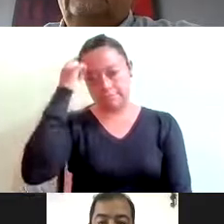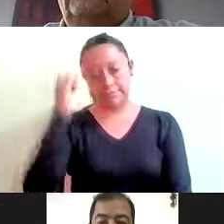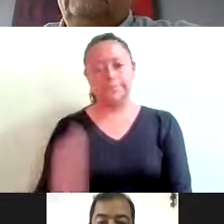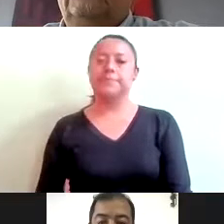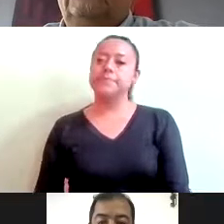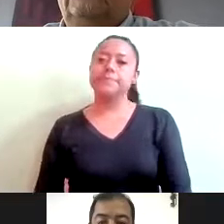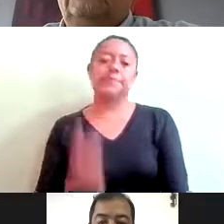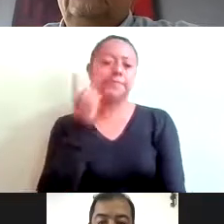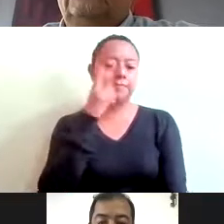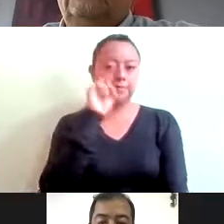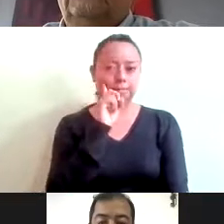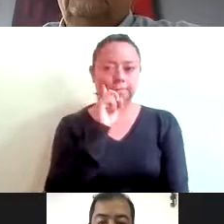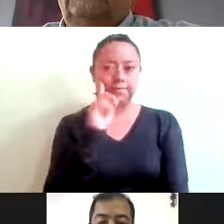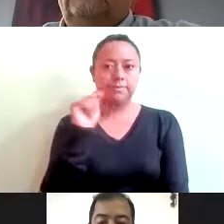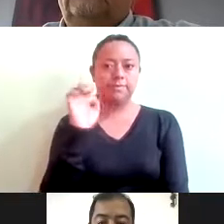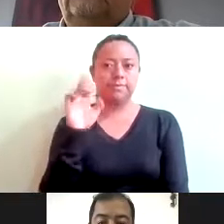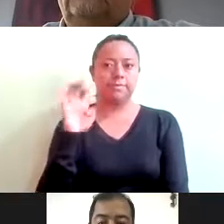Diputada Teresa Ramos.